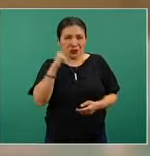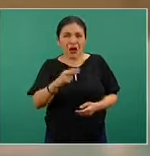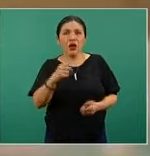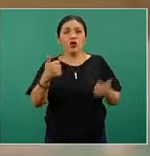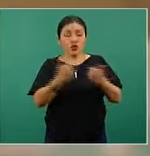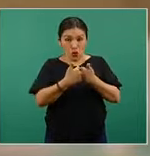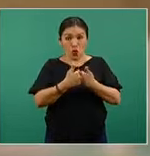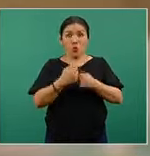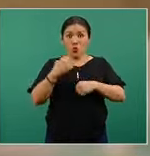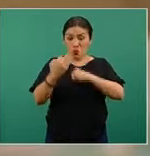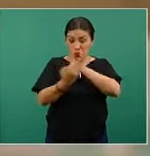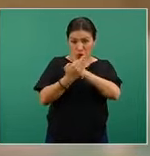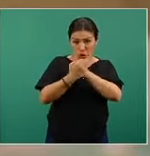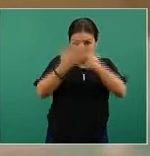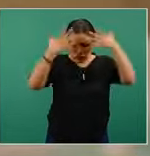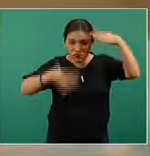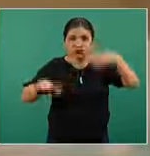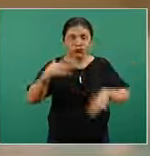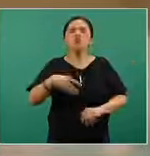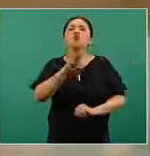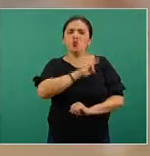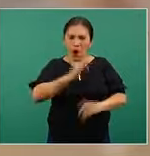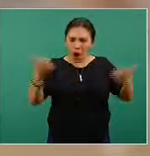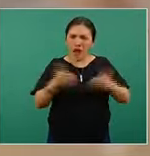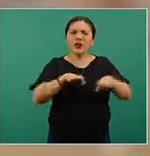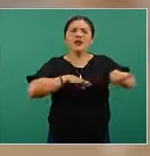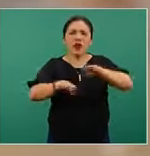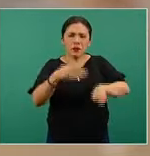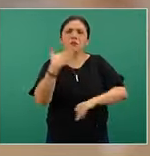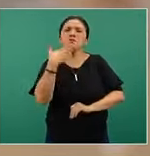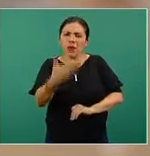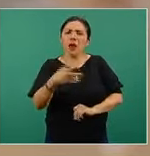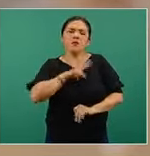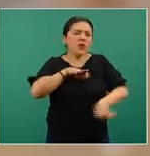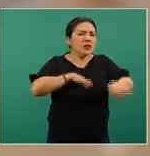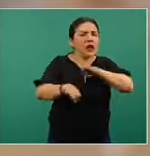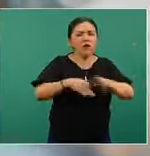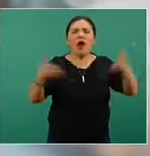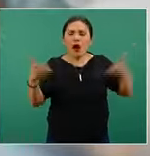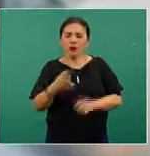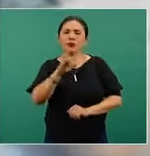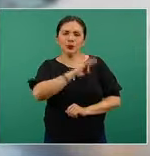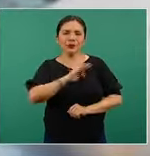protección podemos realizar las cosas disfunciones de primeras